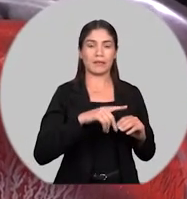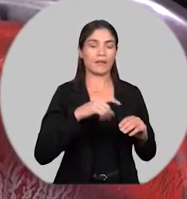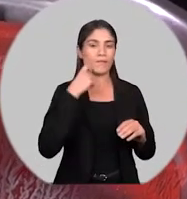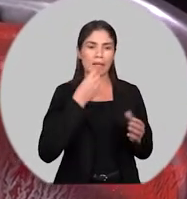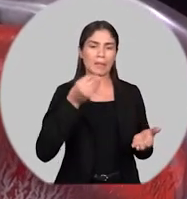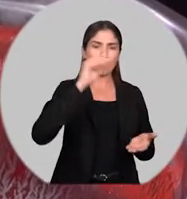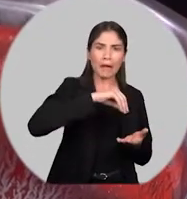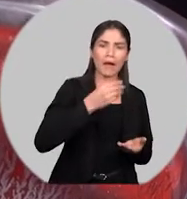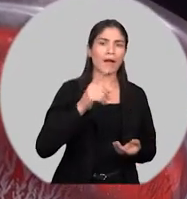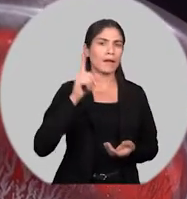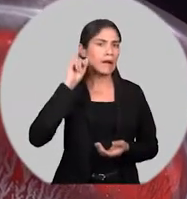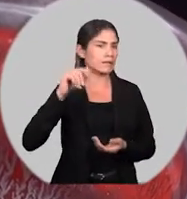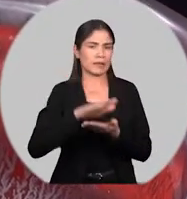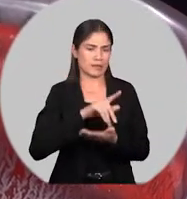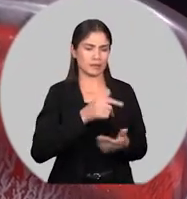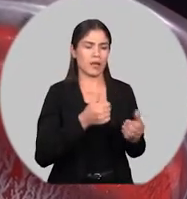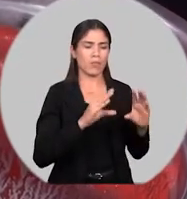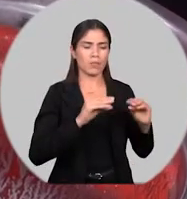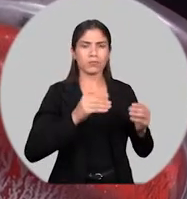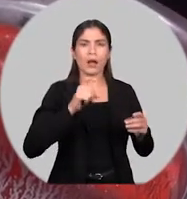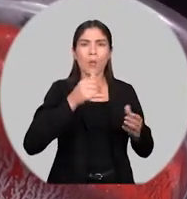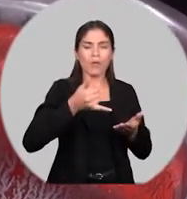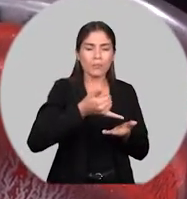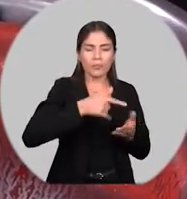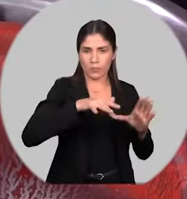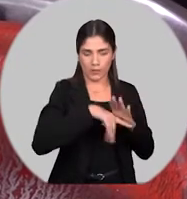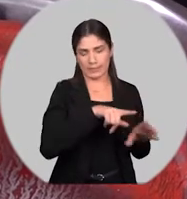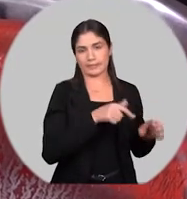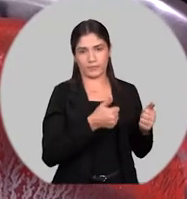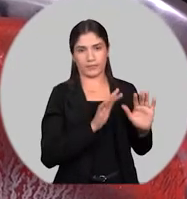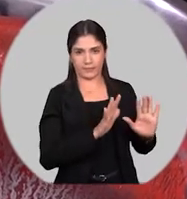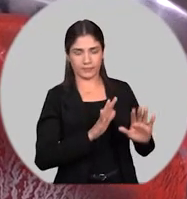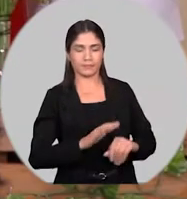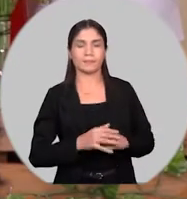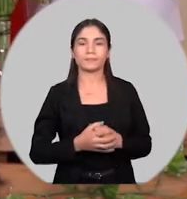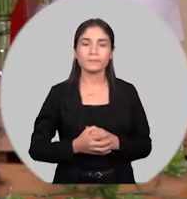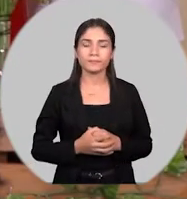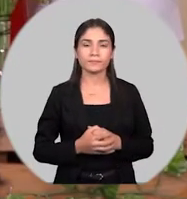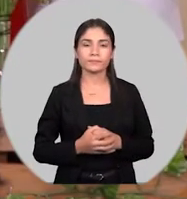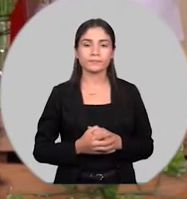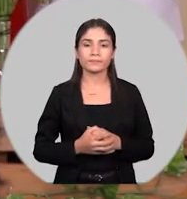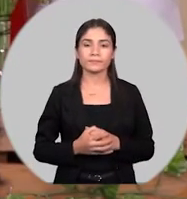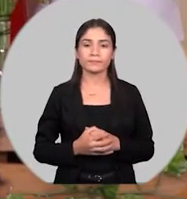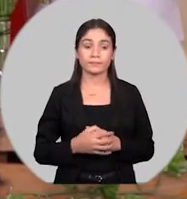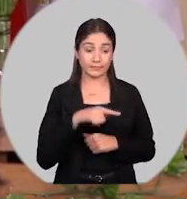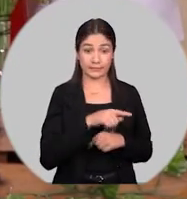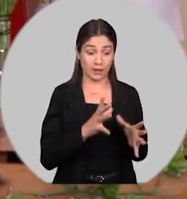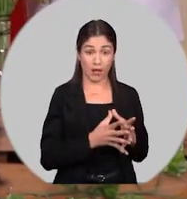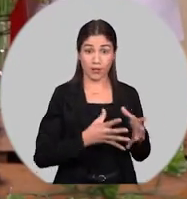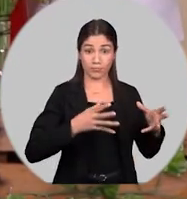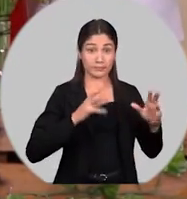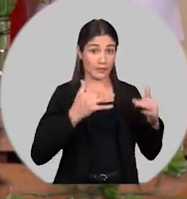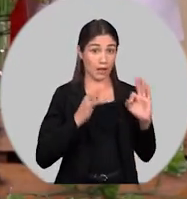es que le falta harina ni nada, no se preocupen, es así bien líquida. Una vez que ya tenemos acá nuestra